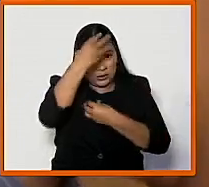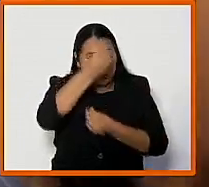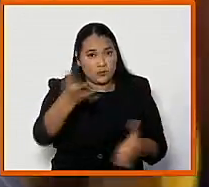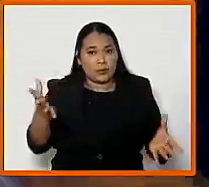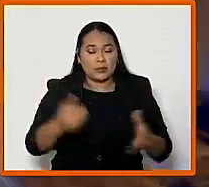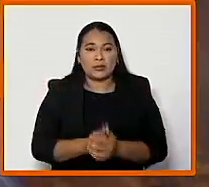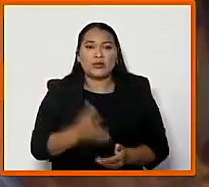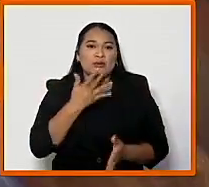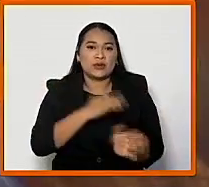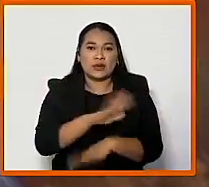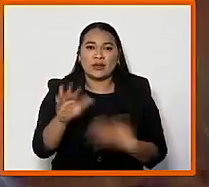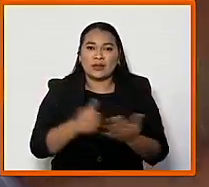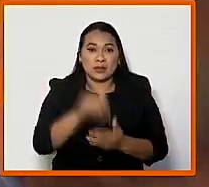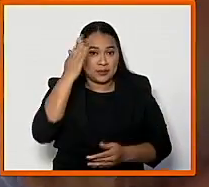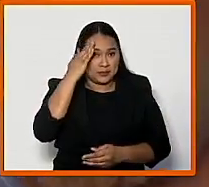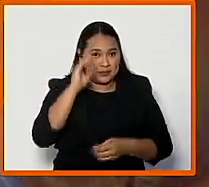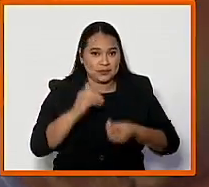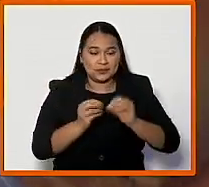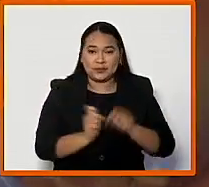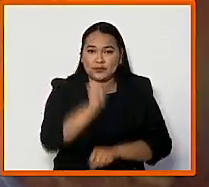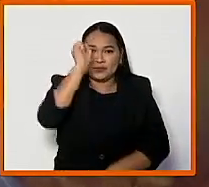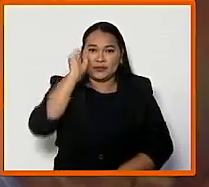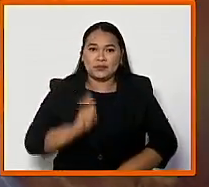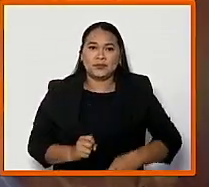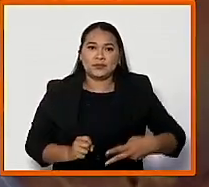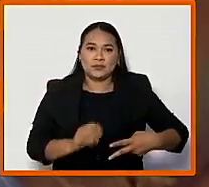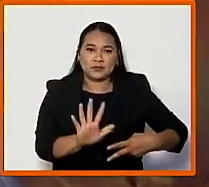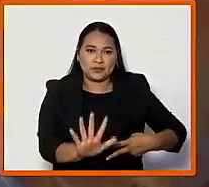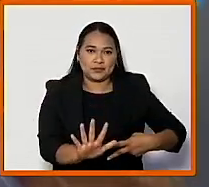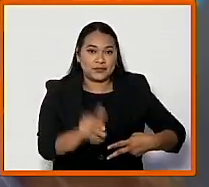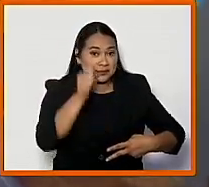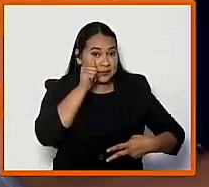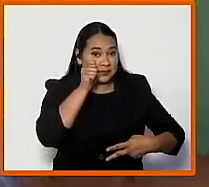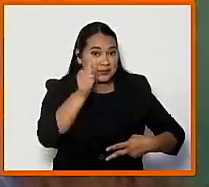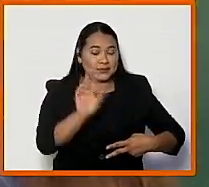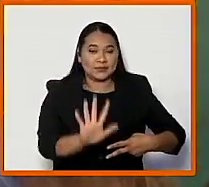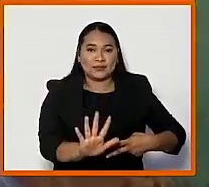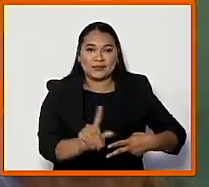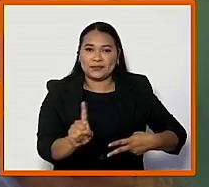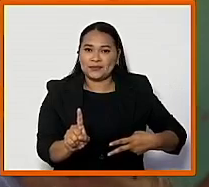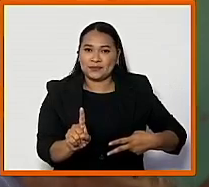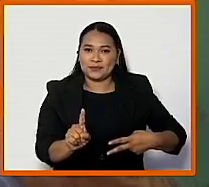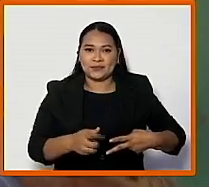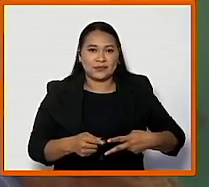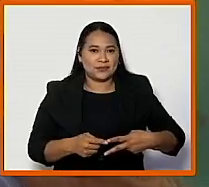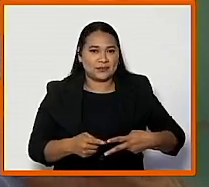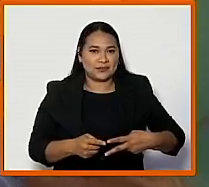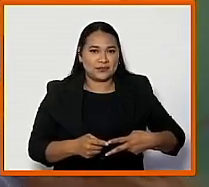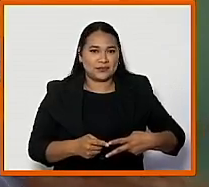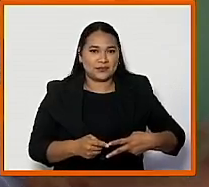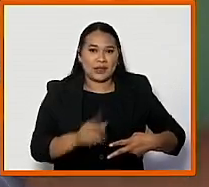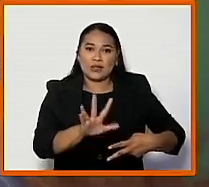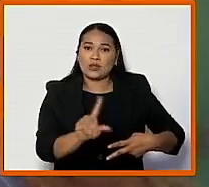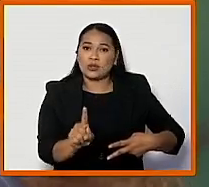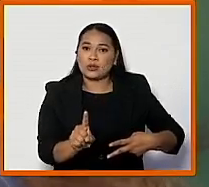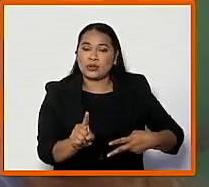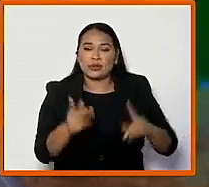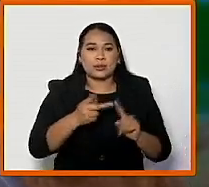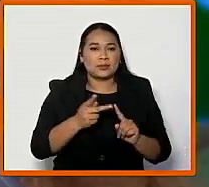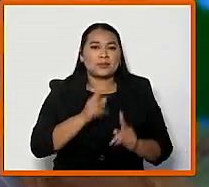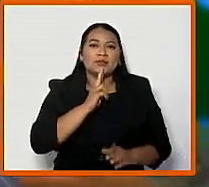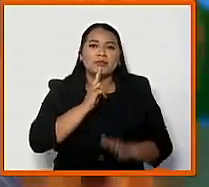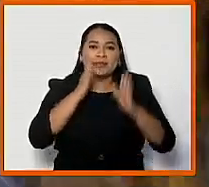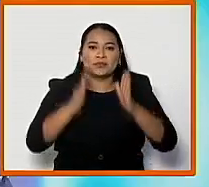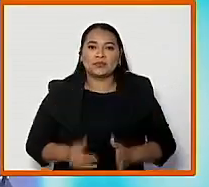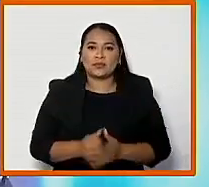Suerte, porque este es el 5. Segundo dígito, atentos, porque este es el 1. El número favorecido es el 51 con su catrachada